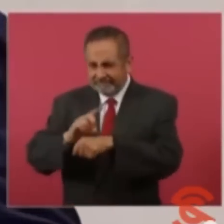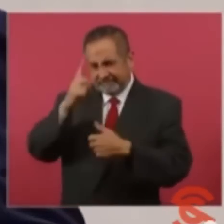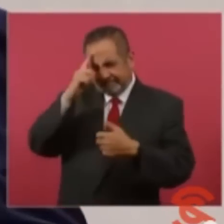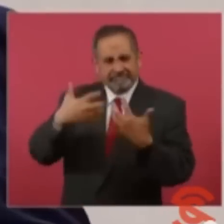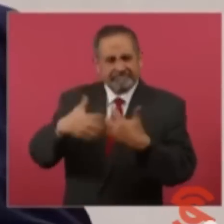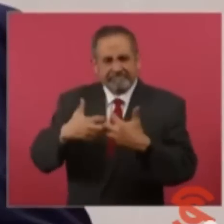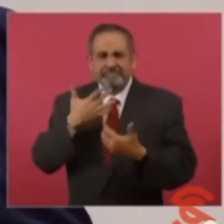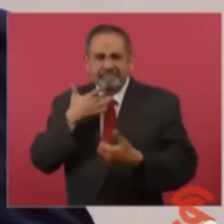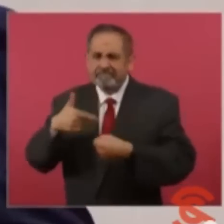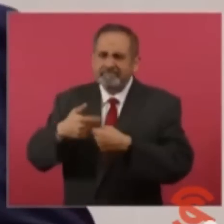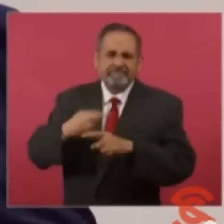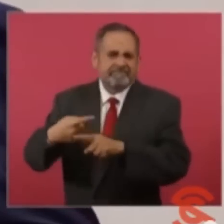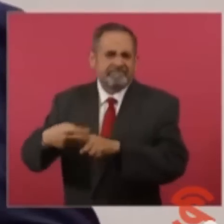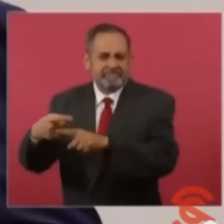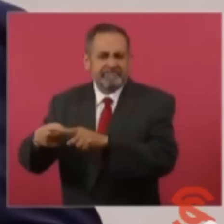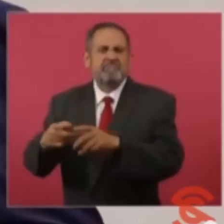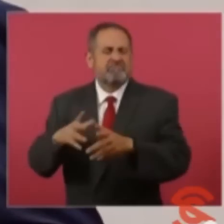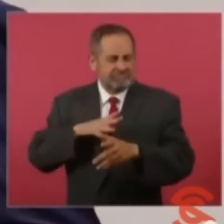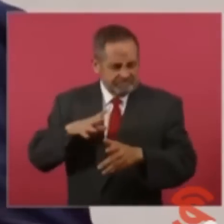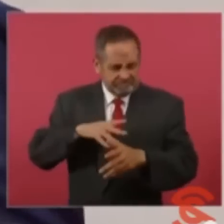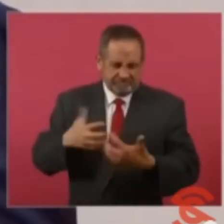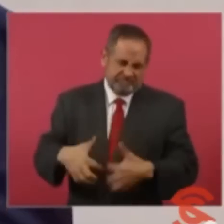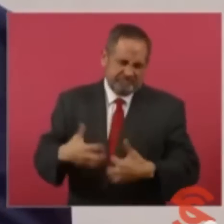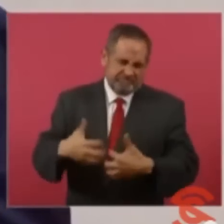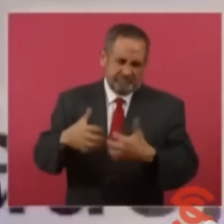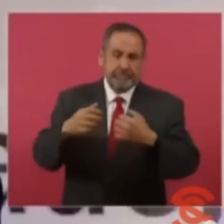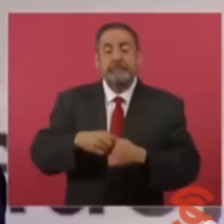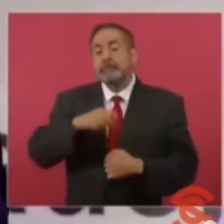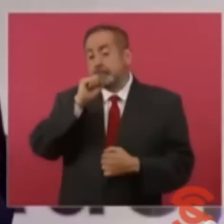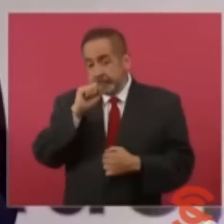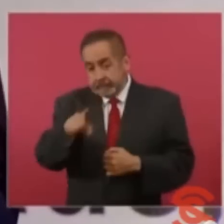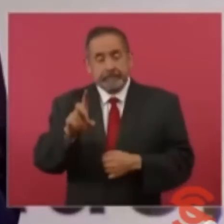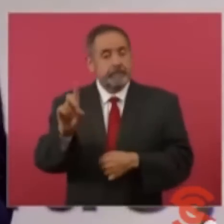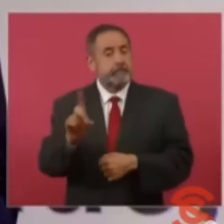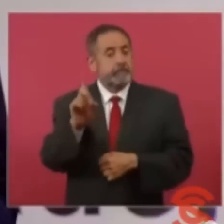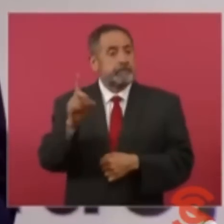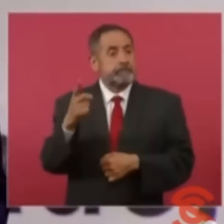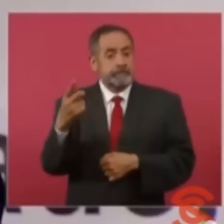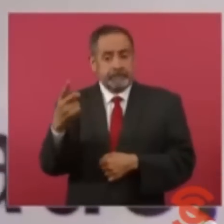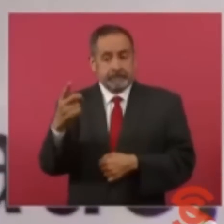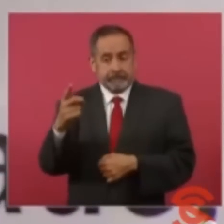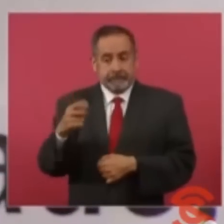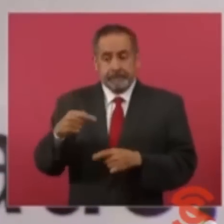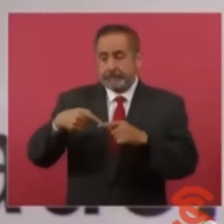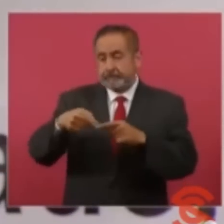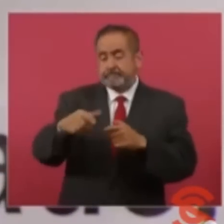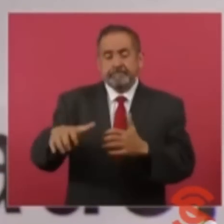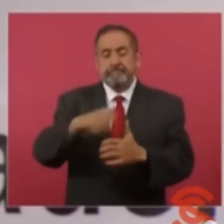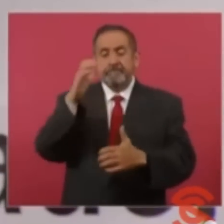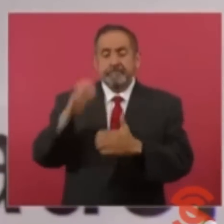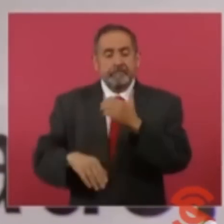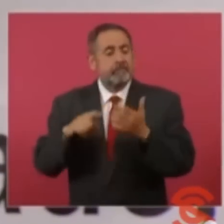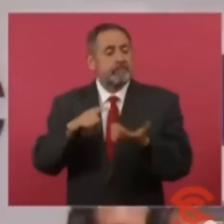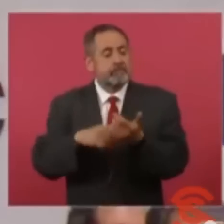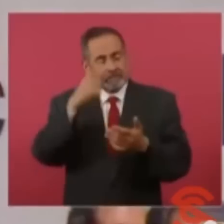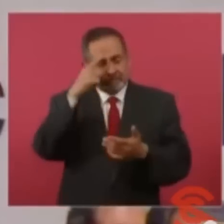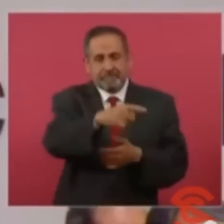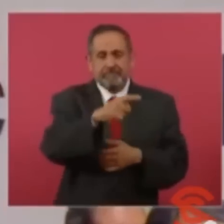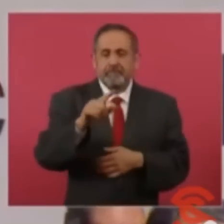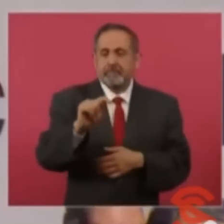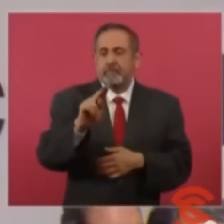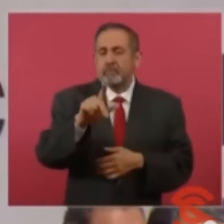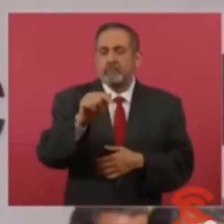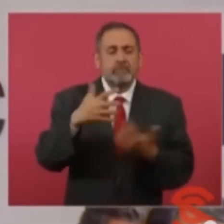combustibles. También en diciembre estará terminada la planta coquizadora de